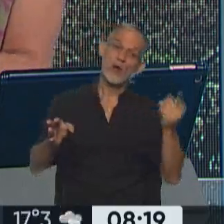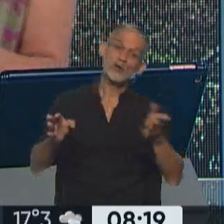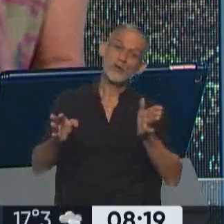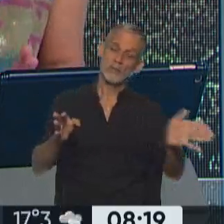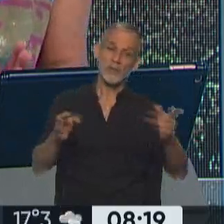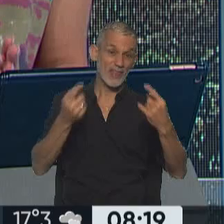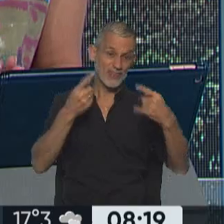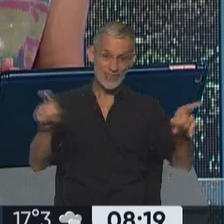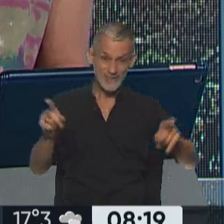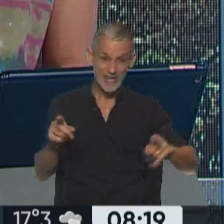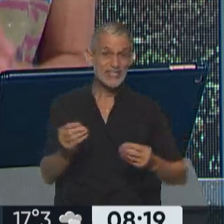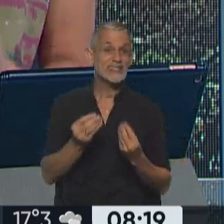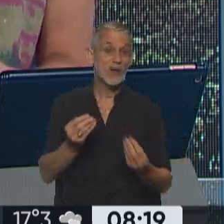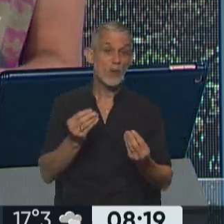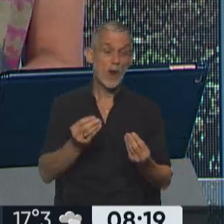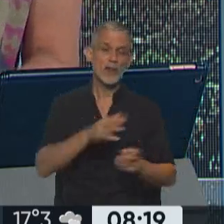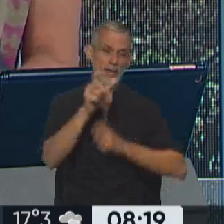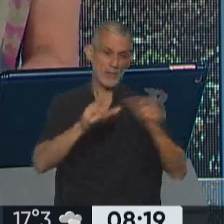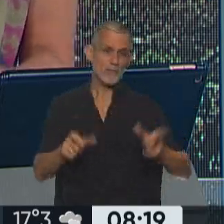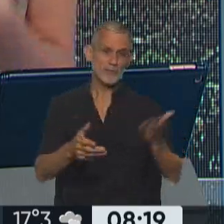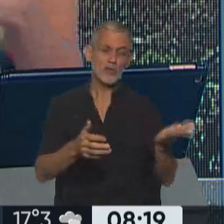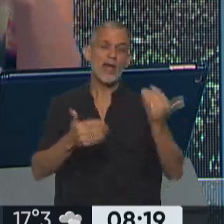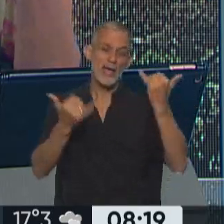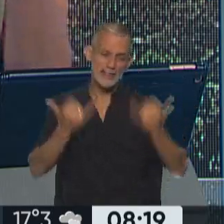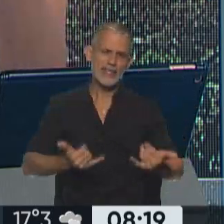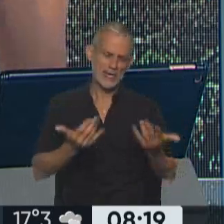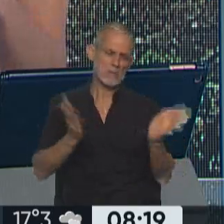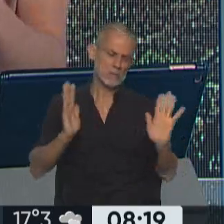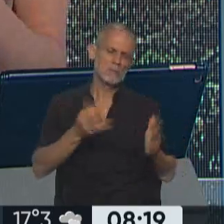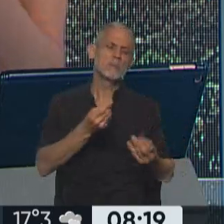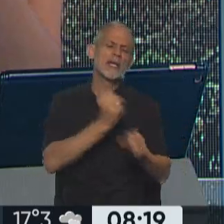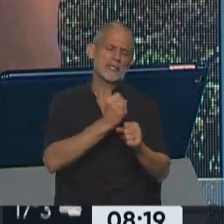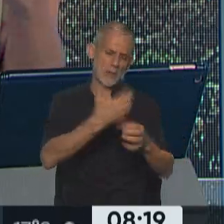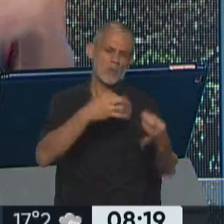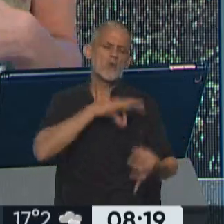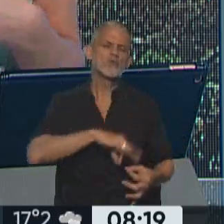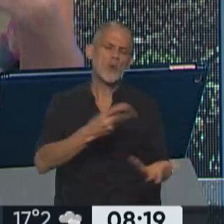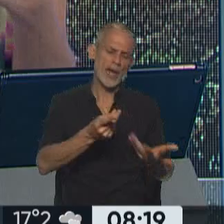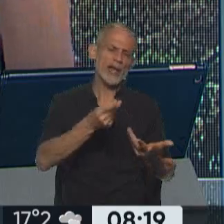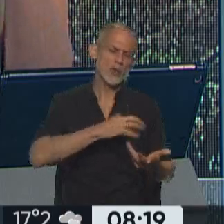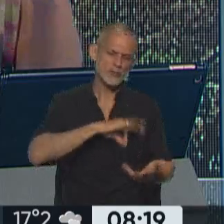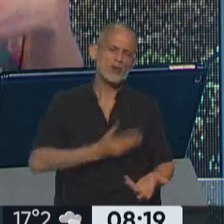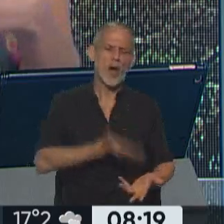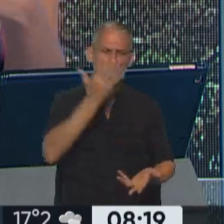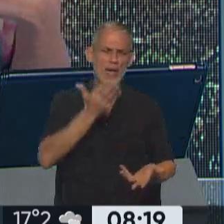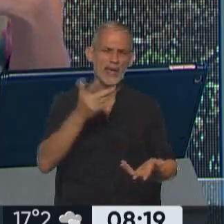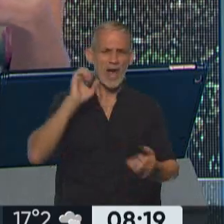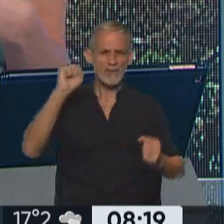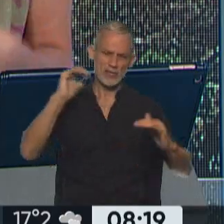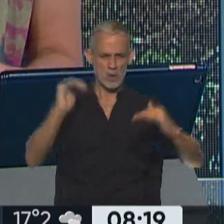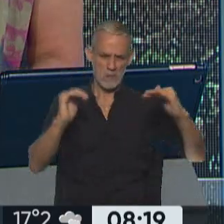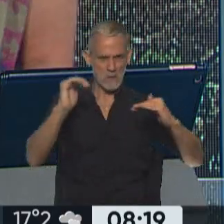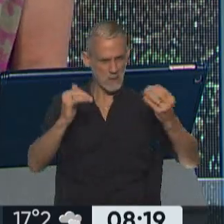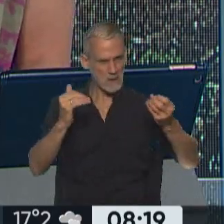muy distinto el consumo del que efectivamente por ahí tiene un buen trabajo, tiene paritarias, va más o menos acomodado con la